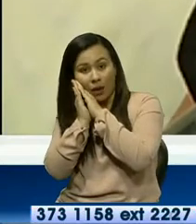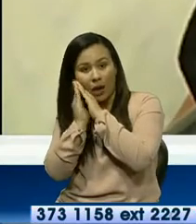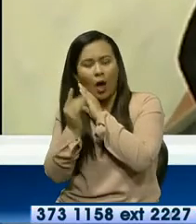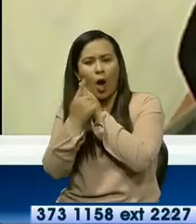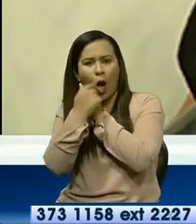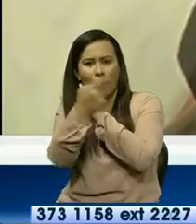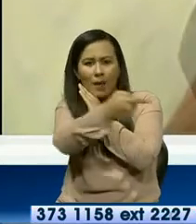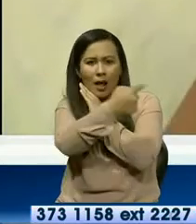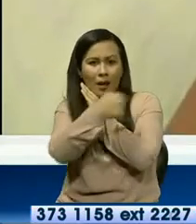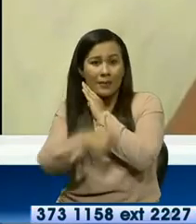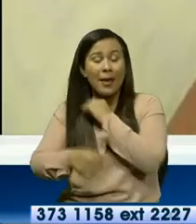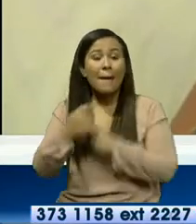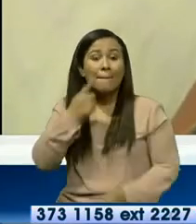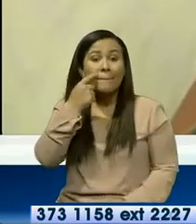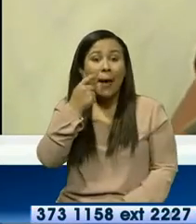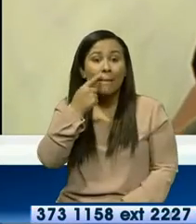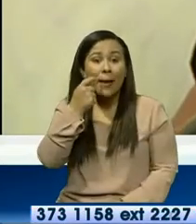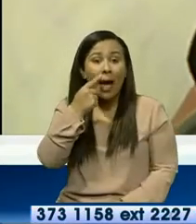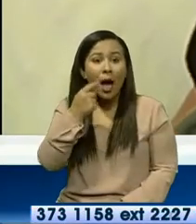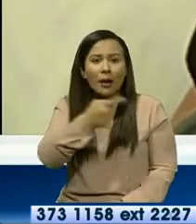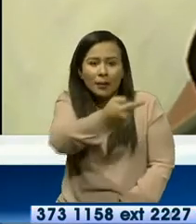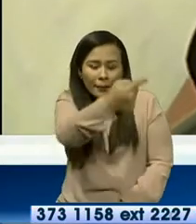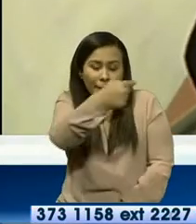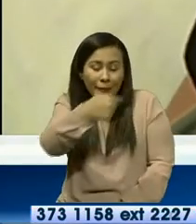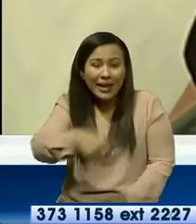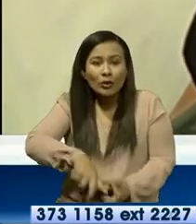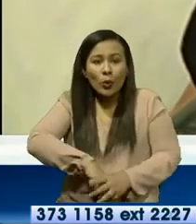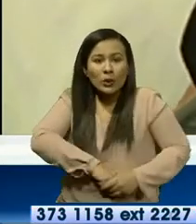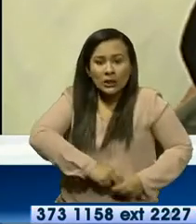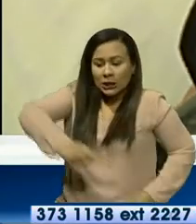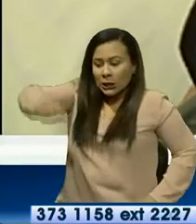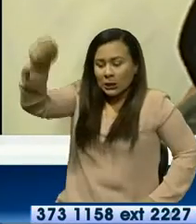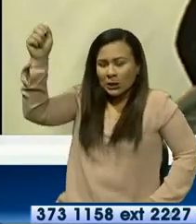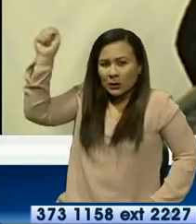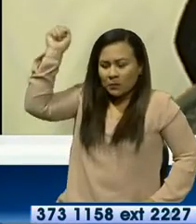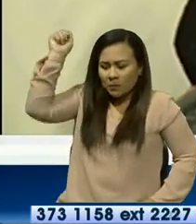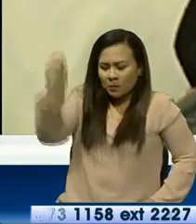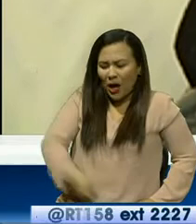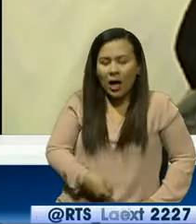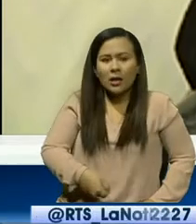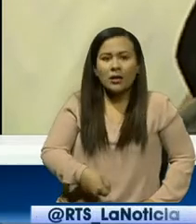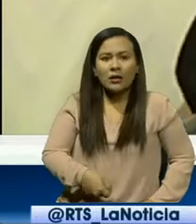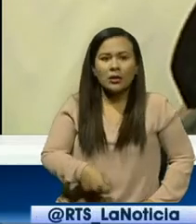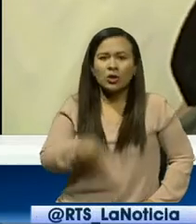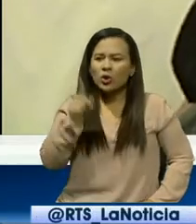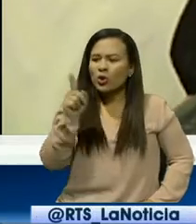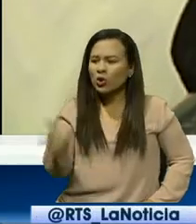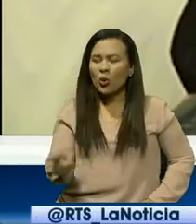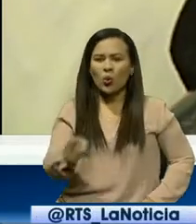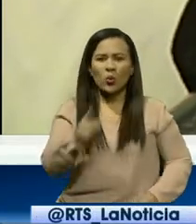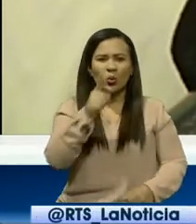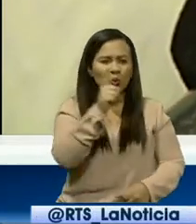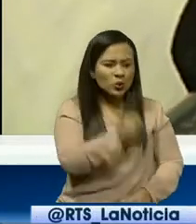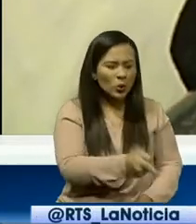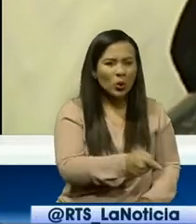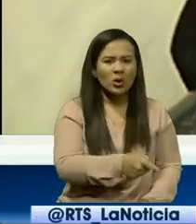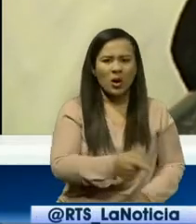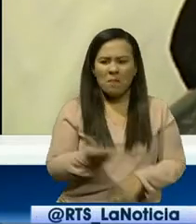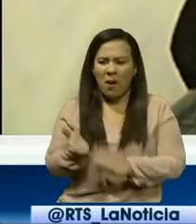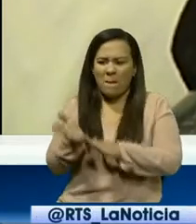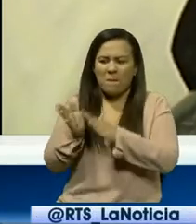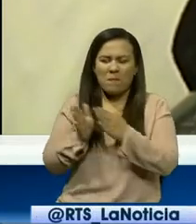el machetazo. Dijo así, antes de acostarme, así, tú, tu hermano y mi hijo íbamos a morir